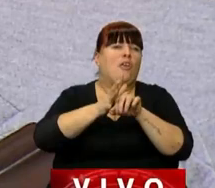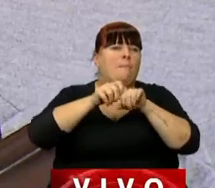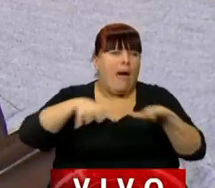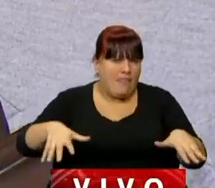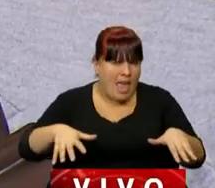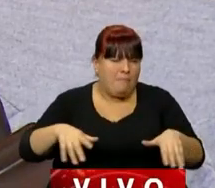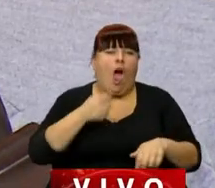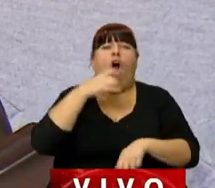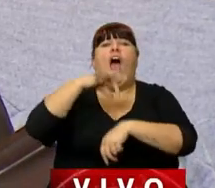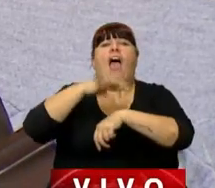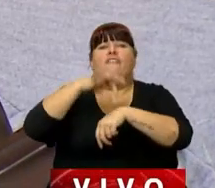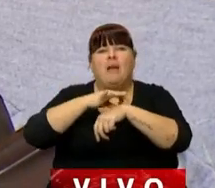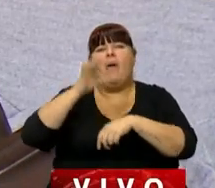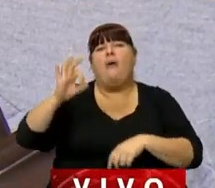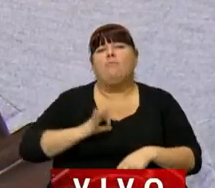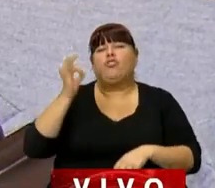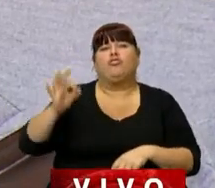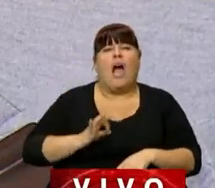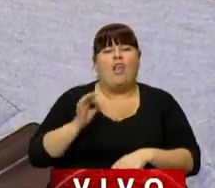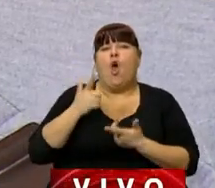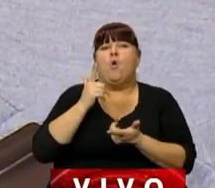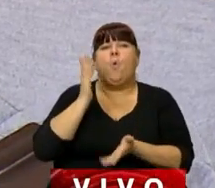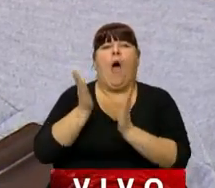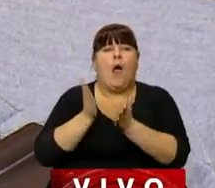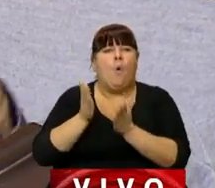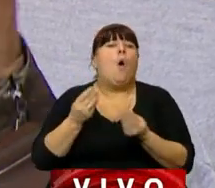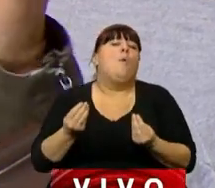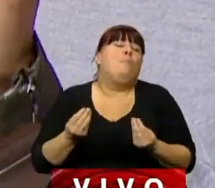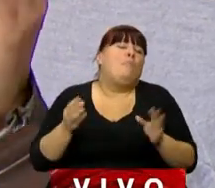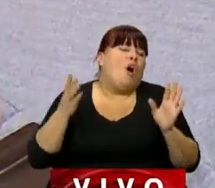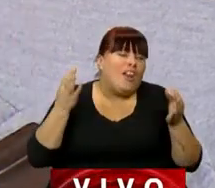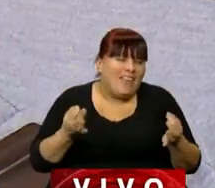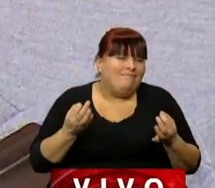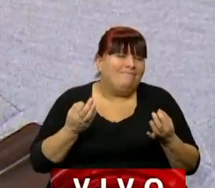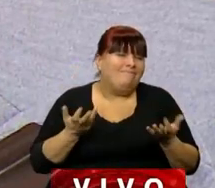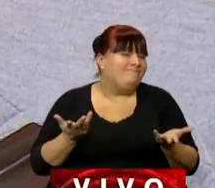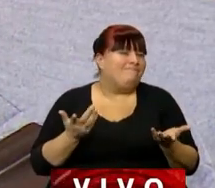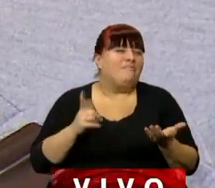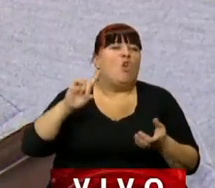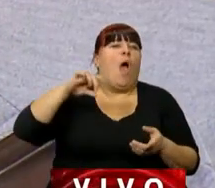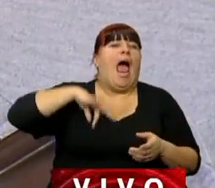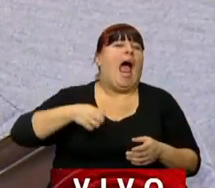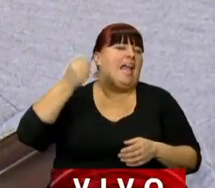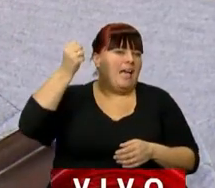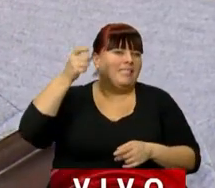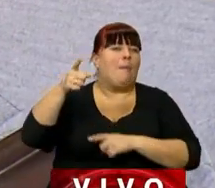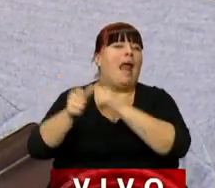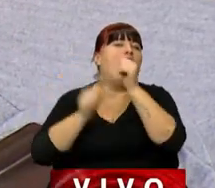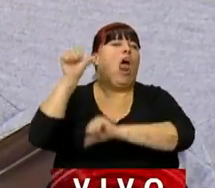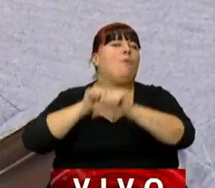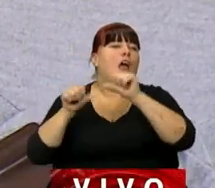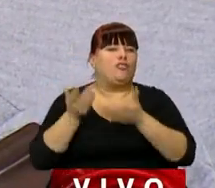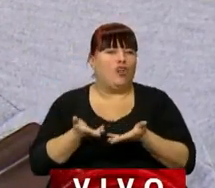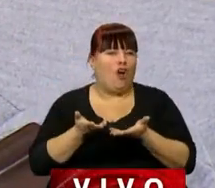o que enfermedades que tienen años y años no cuenten con una cura porque sencillamente no es ganancia para los